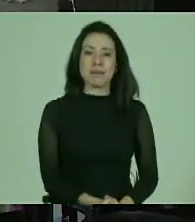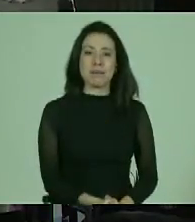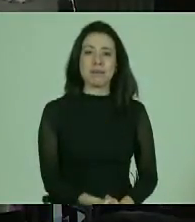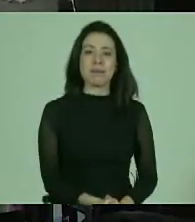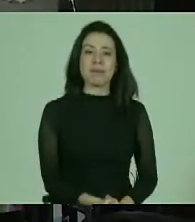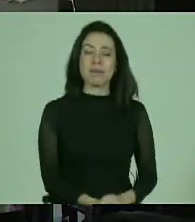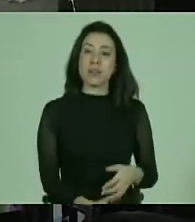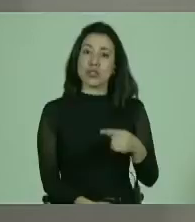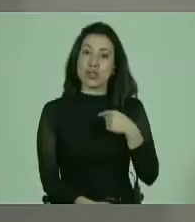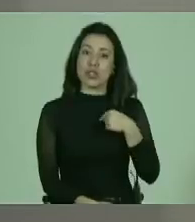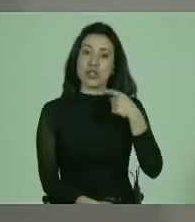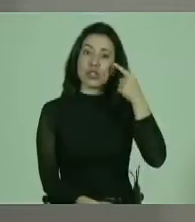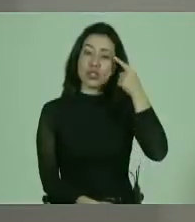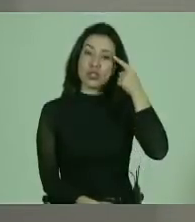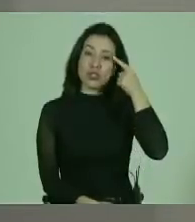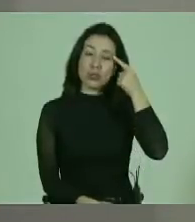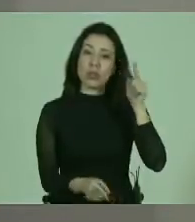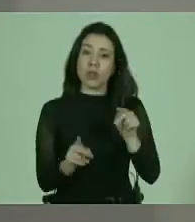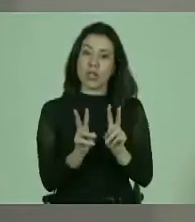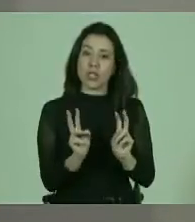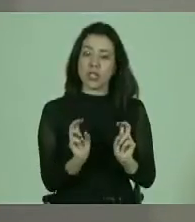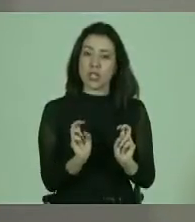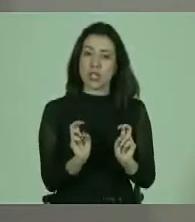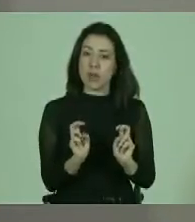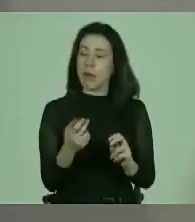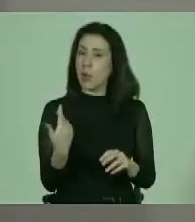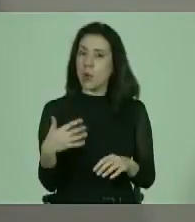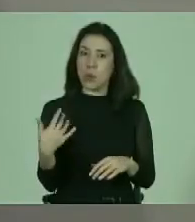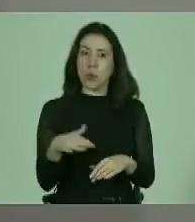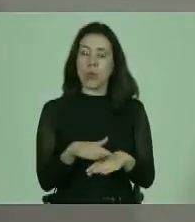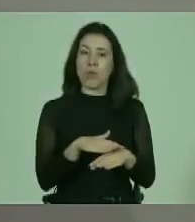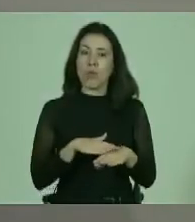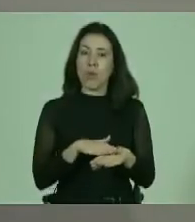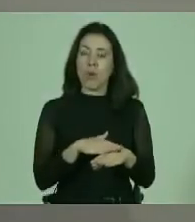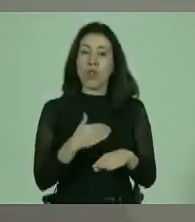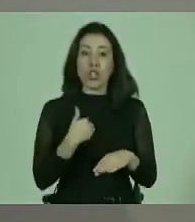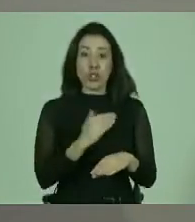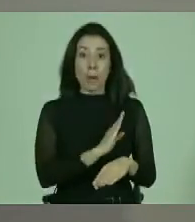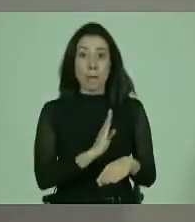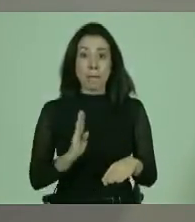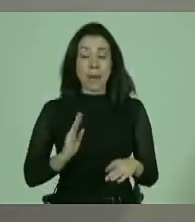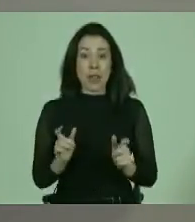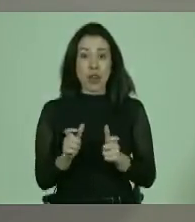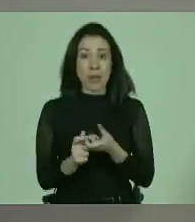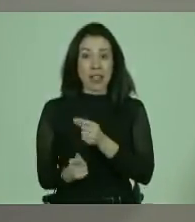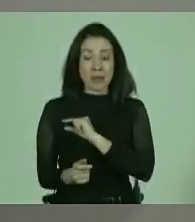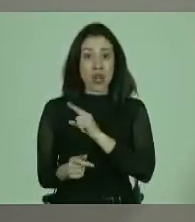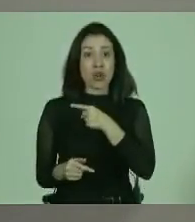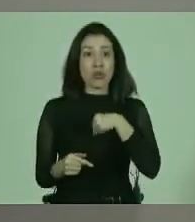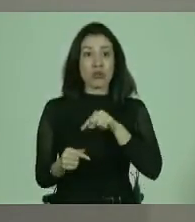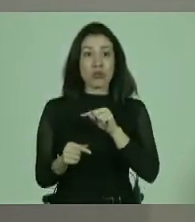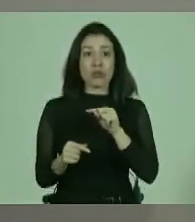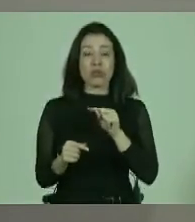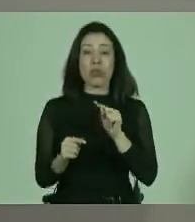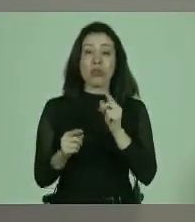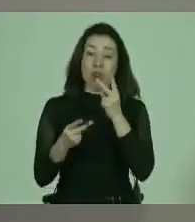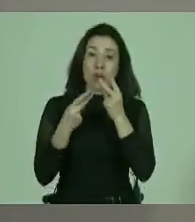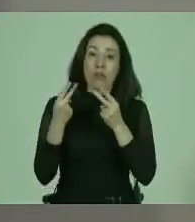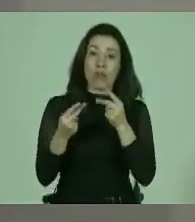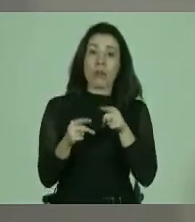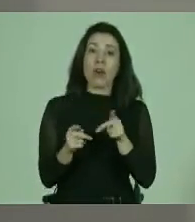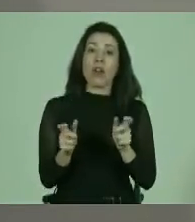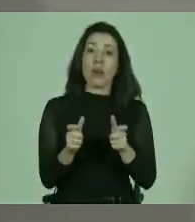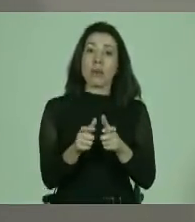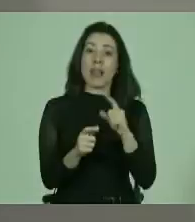yo creo que es un tema fundamental yo he sido miembro del comité español allí no tratamos en chile hay un comité